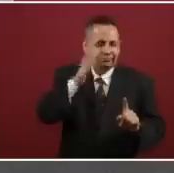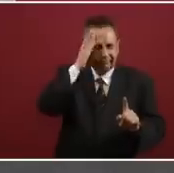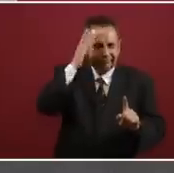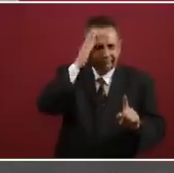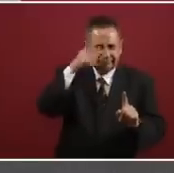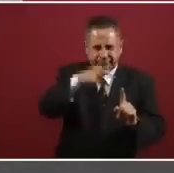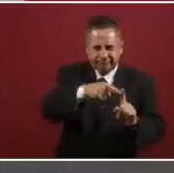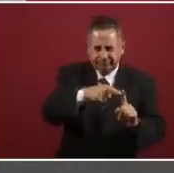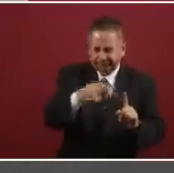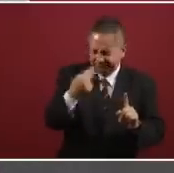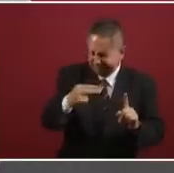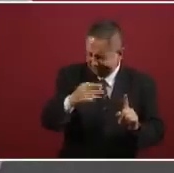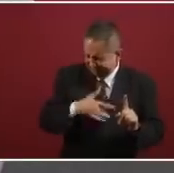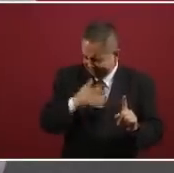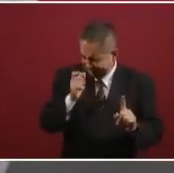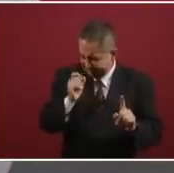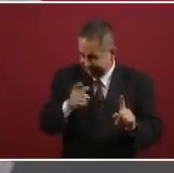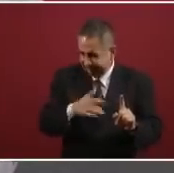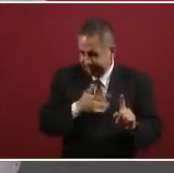Su nombre,